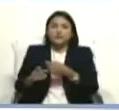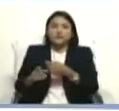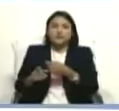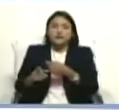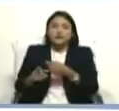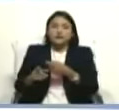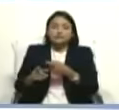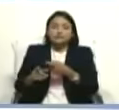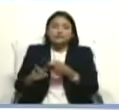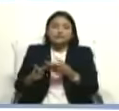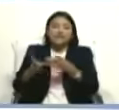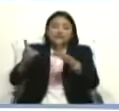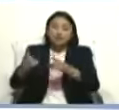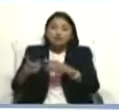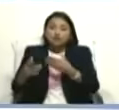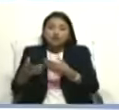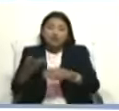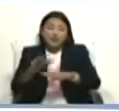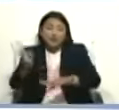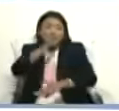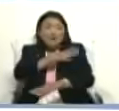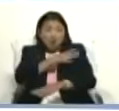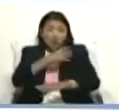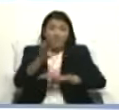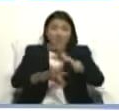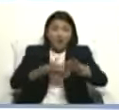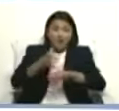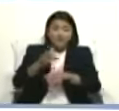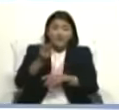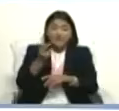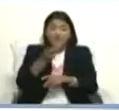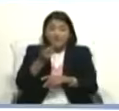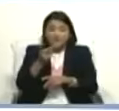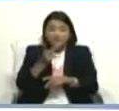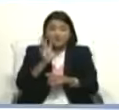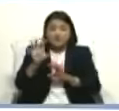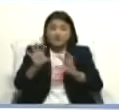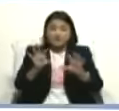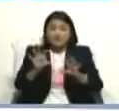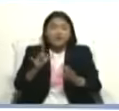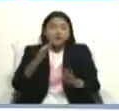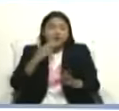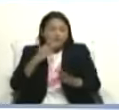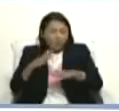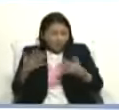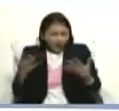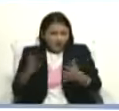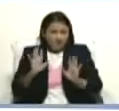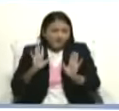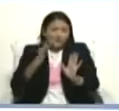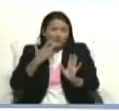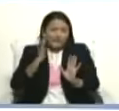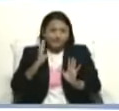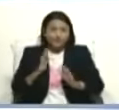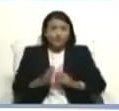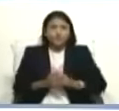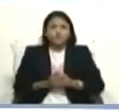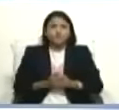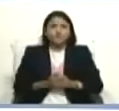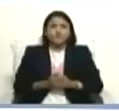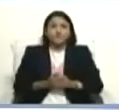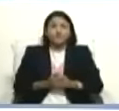la situación derivada de esta controversia. Acciones como cuáles, por ejemplo, deje